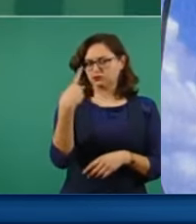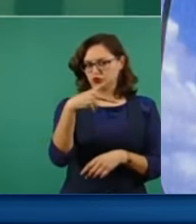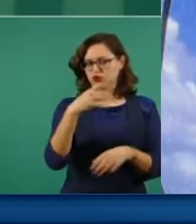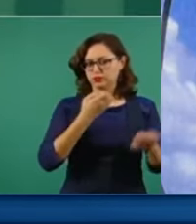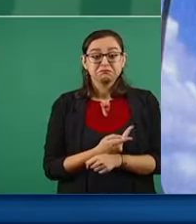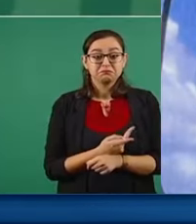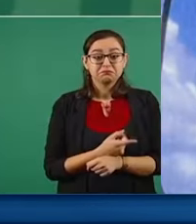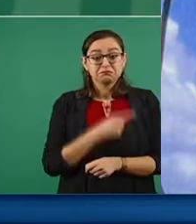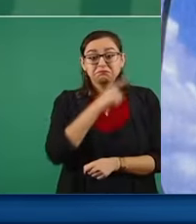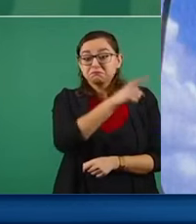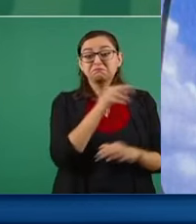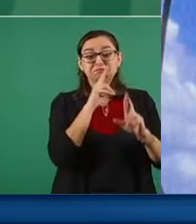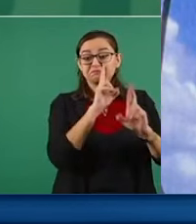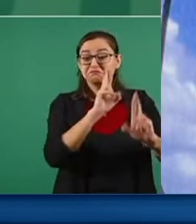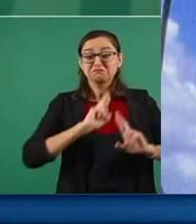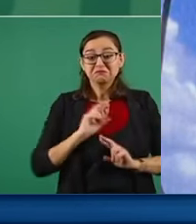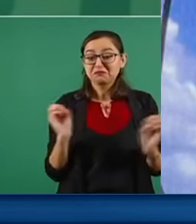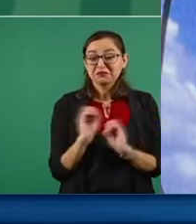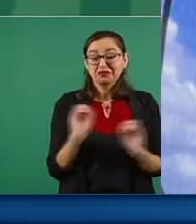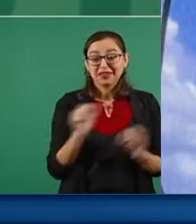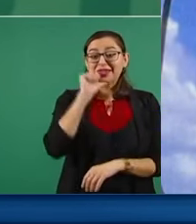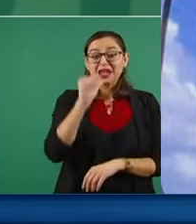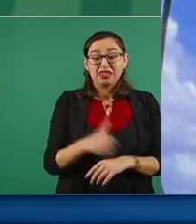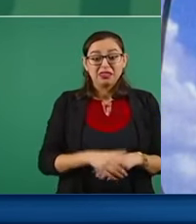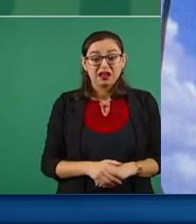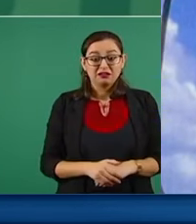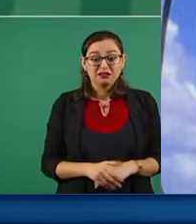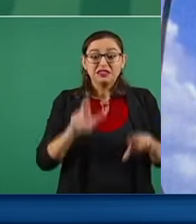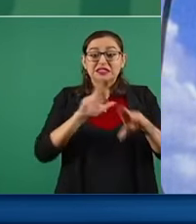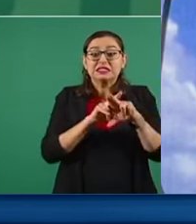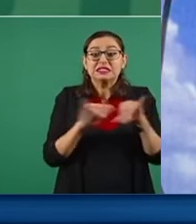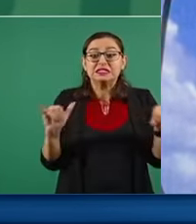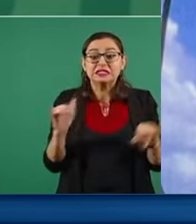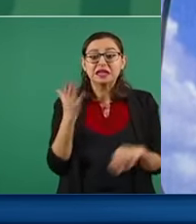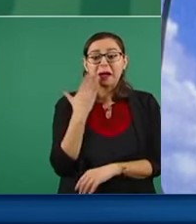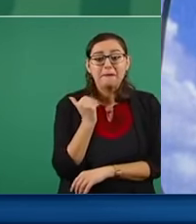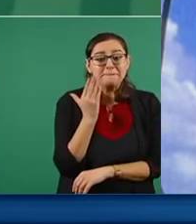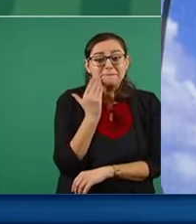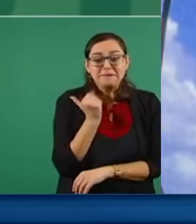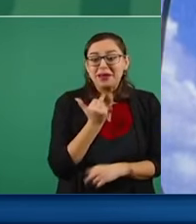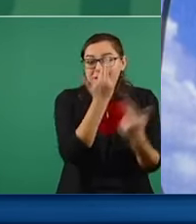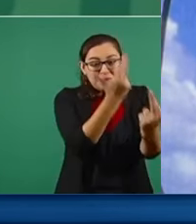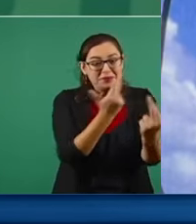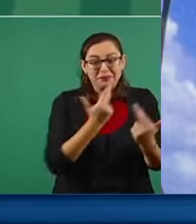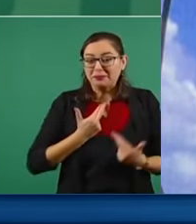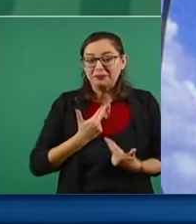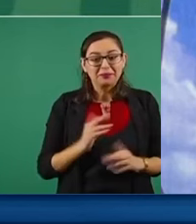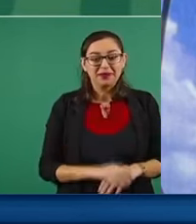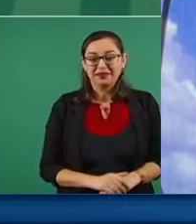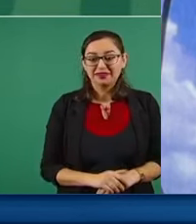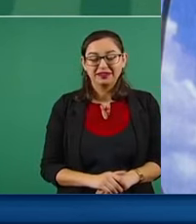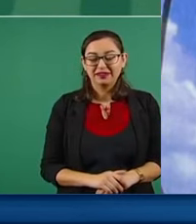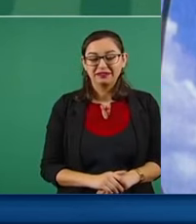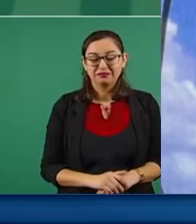economía nacional. Y es una preocupación el impacto que va a tener sobre las inversiones.